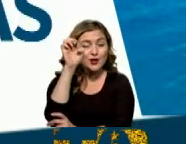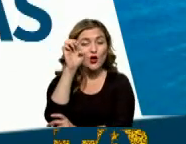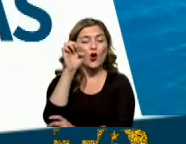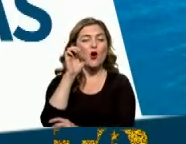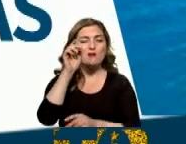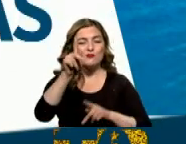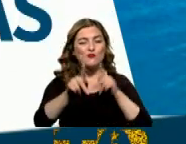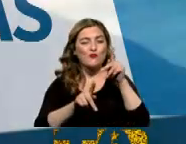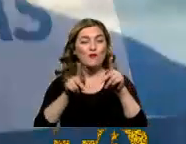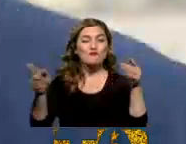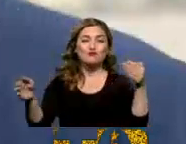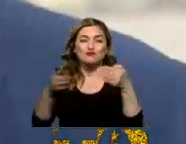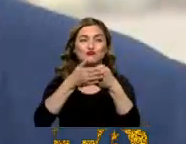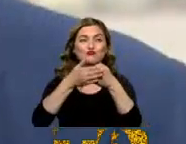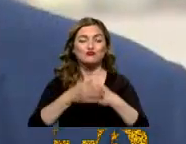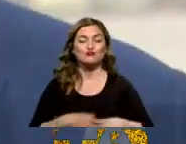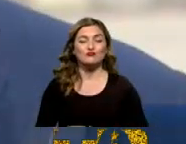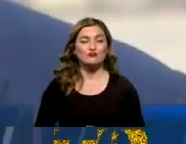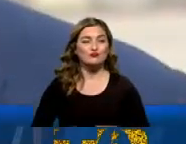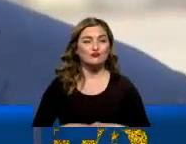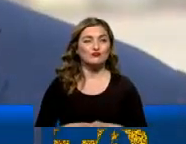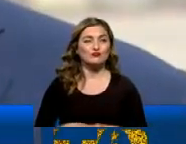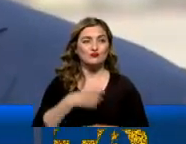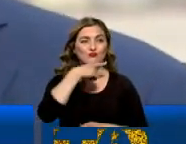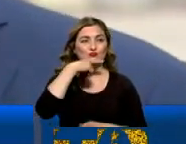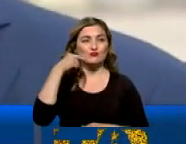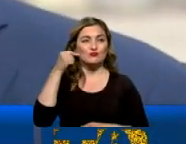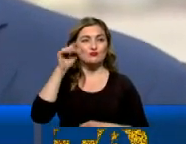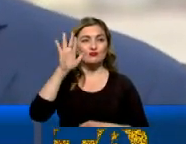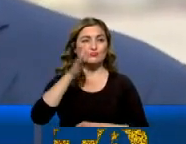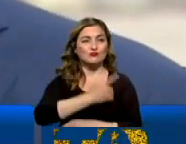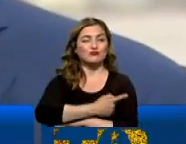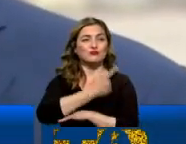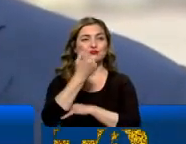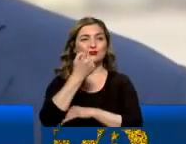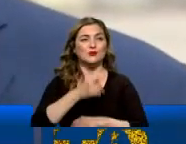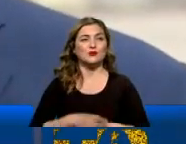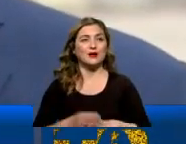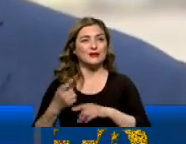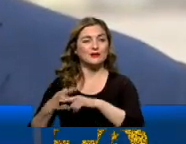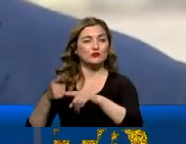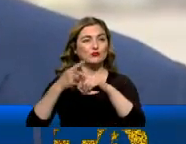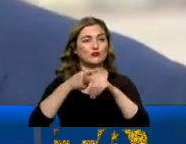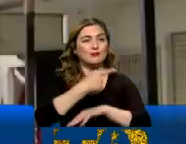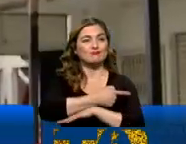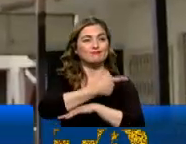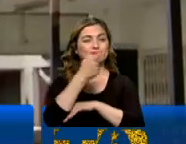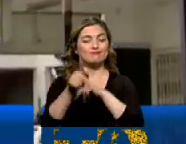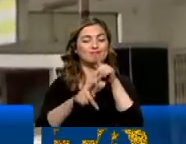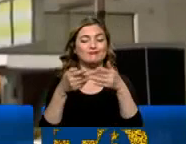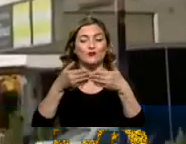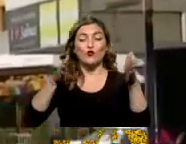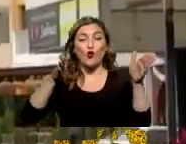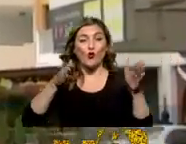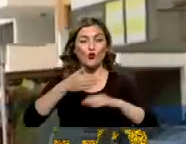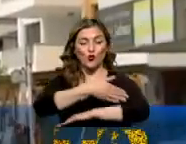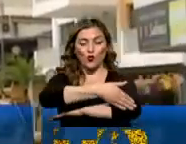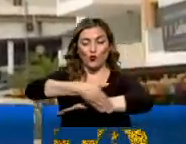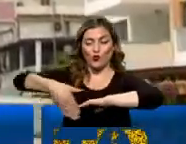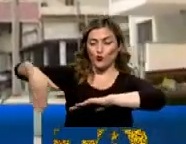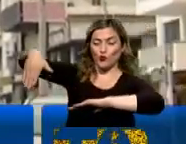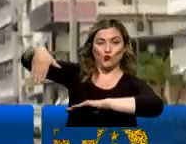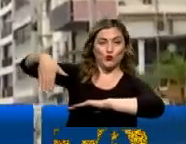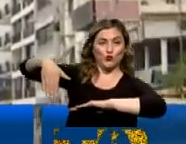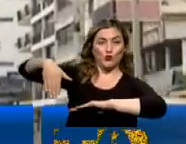balnearios estarán cerrados. De ahí, obviamente, el feriado es de 5 días, los demás días van a estar habilitadas la playa. La avenida Malecón no